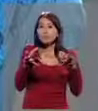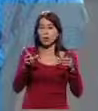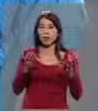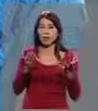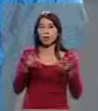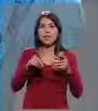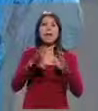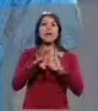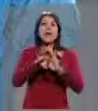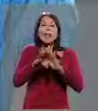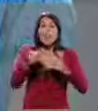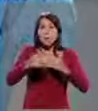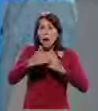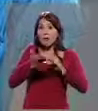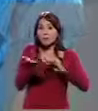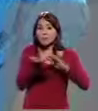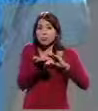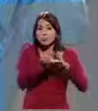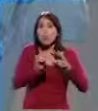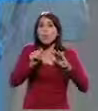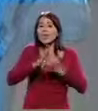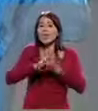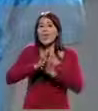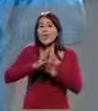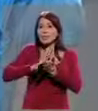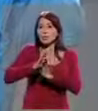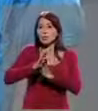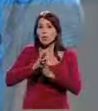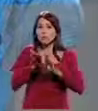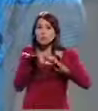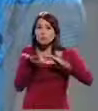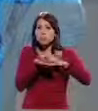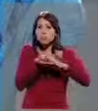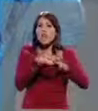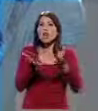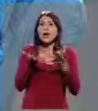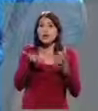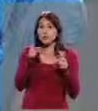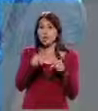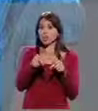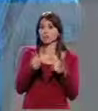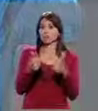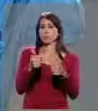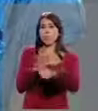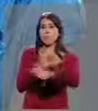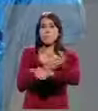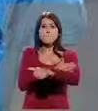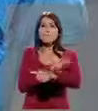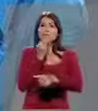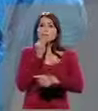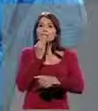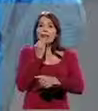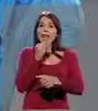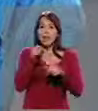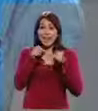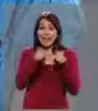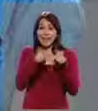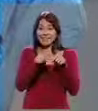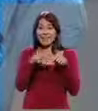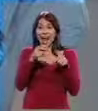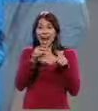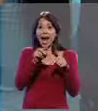tener por ejemplo queso lo que lo que buscamos es mejorar la calidad nutricional de lo que se está comiendo y que ese carbohidrato o esa